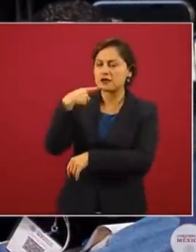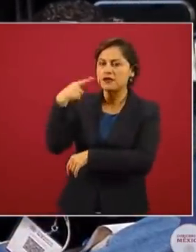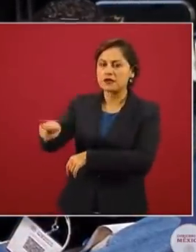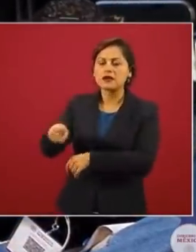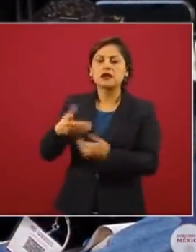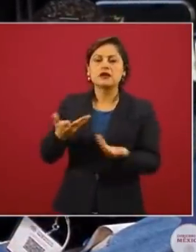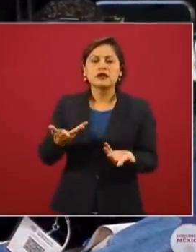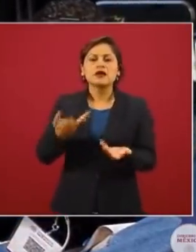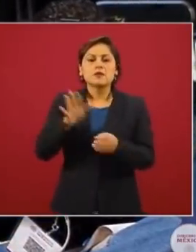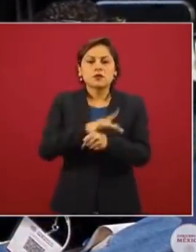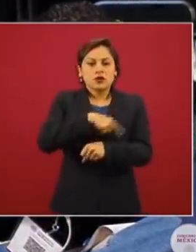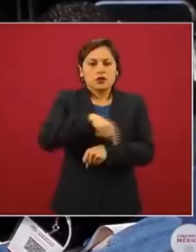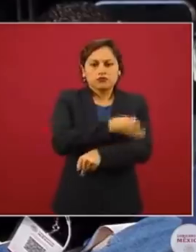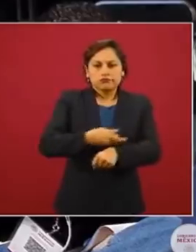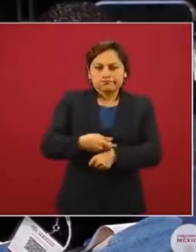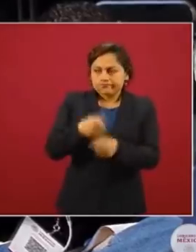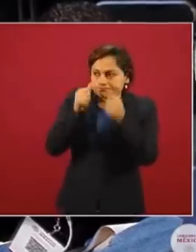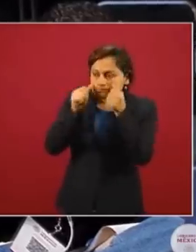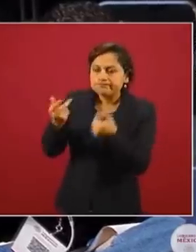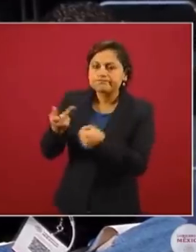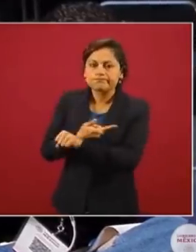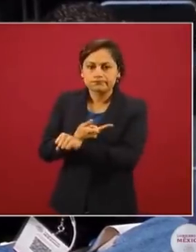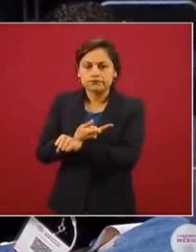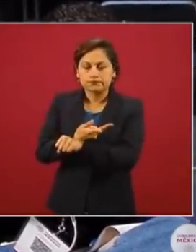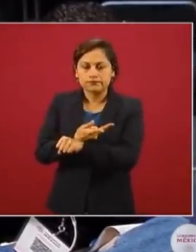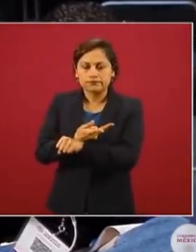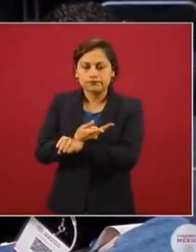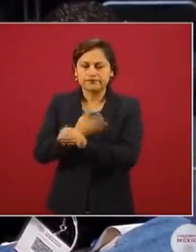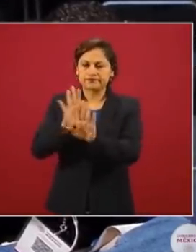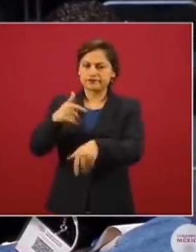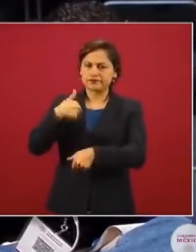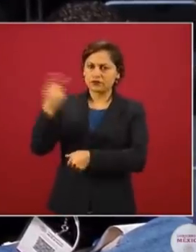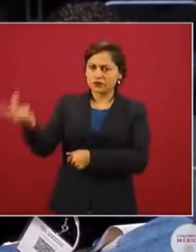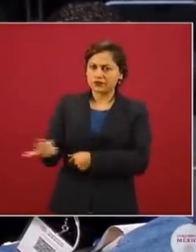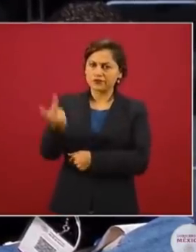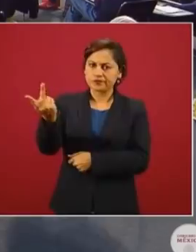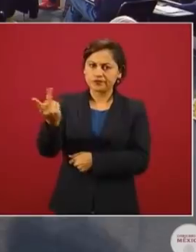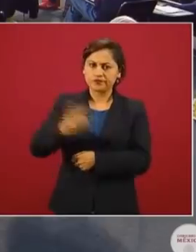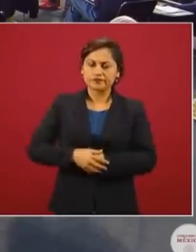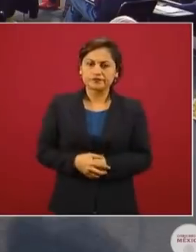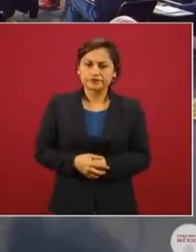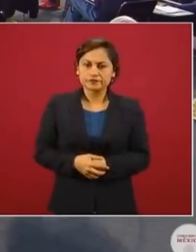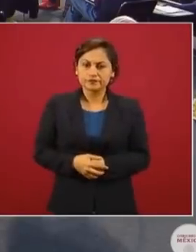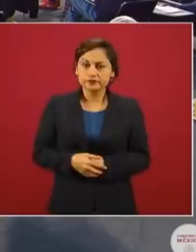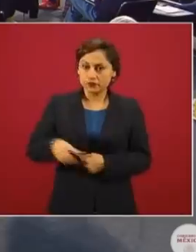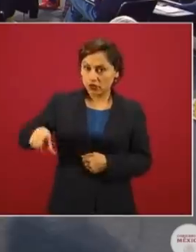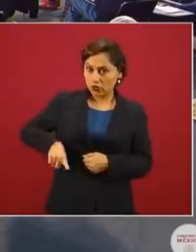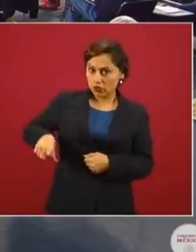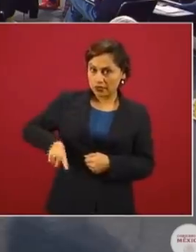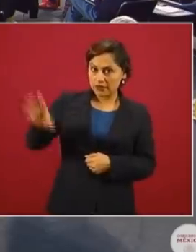personas que acabo yo de mencionar. Y yo preguntaría, presidente, que desde el gobierno federal,